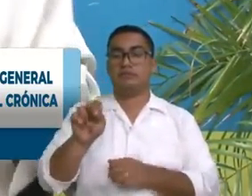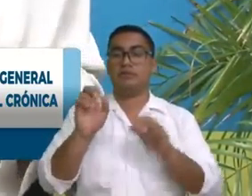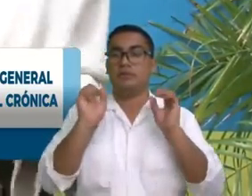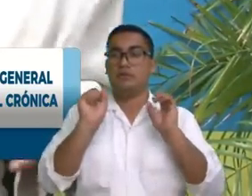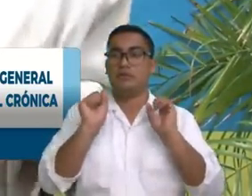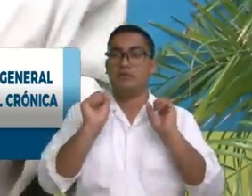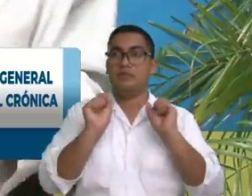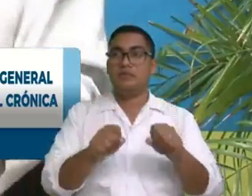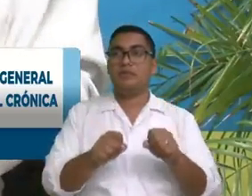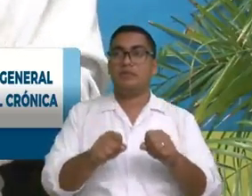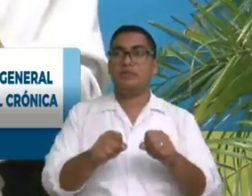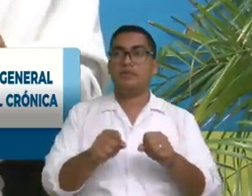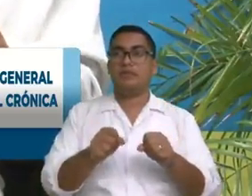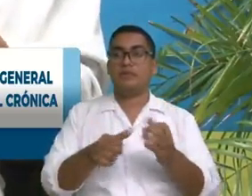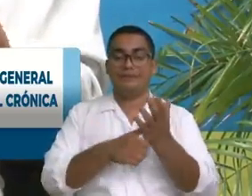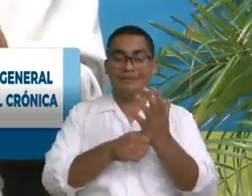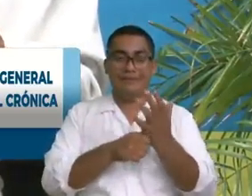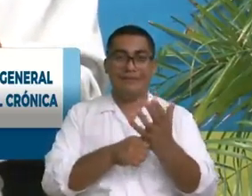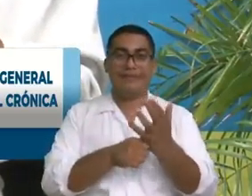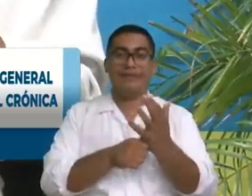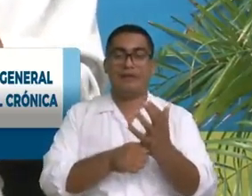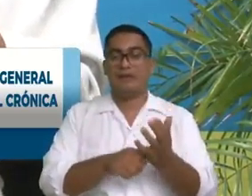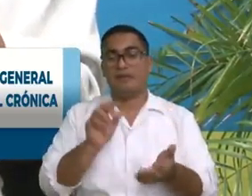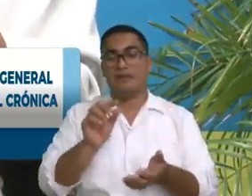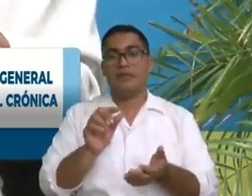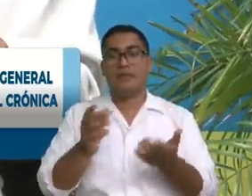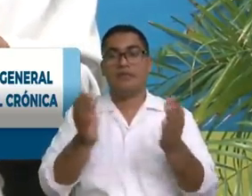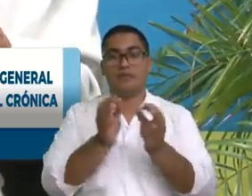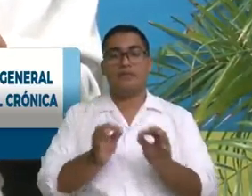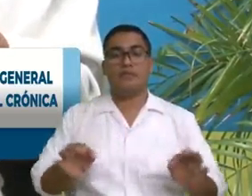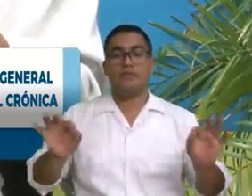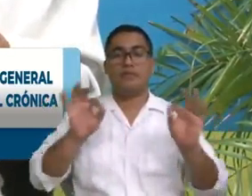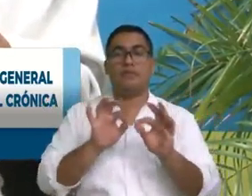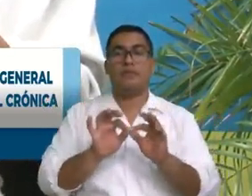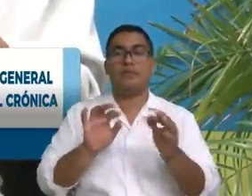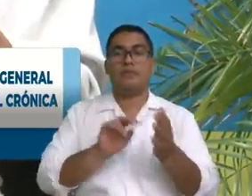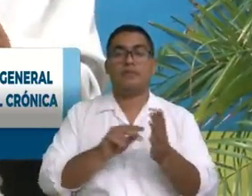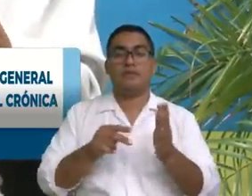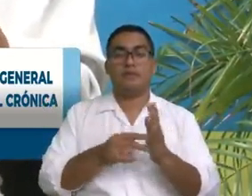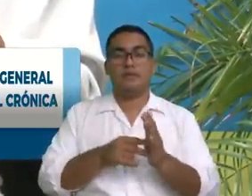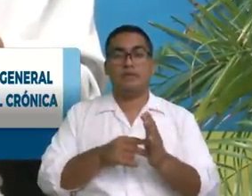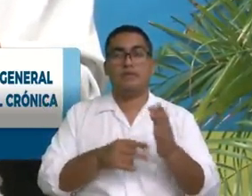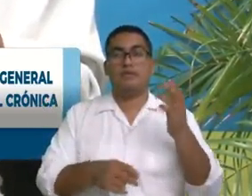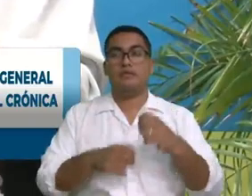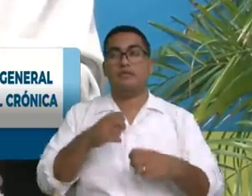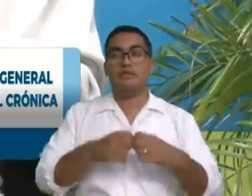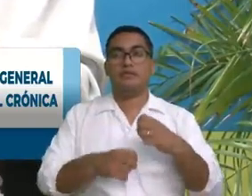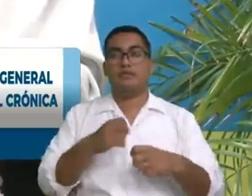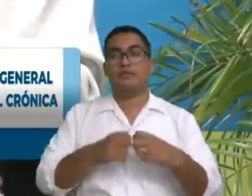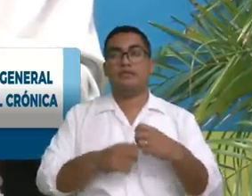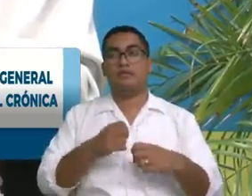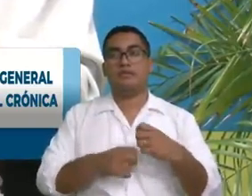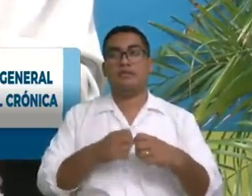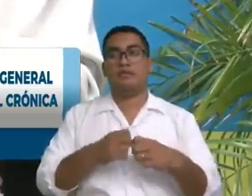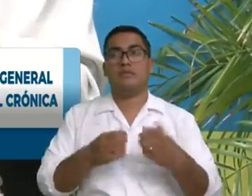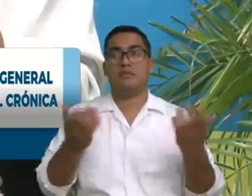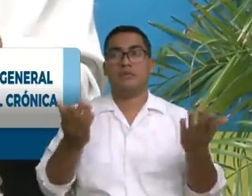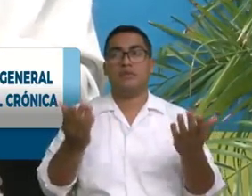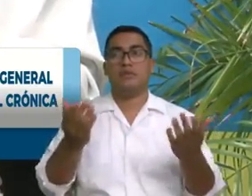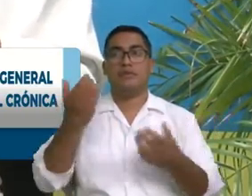un poquito de proteína, porque también la proteína y el sodio son problemas en el consumo